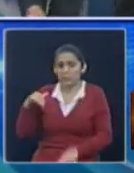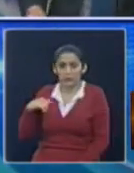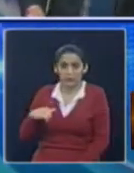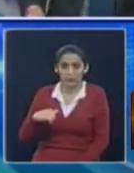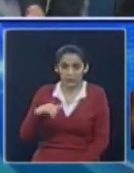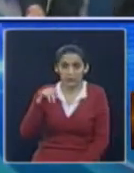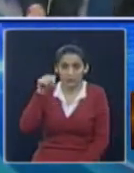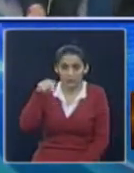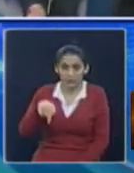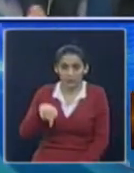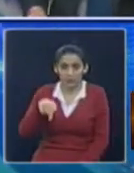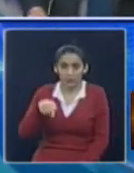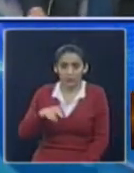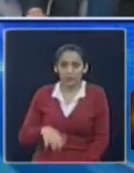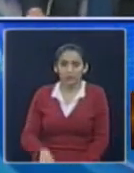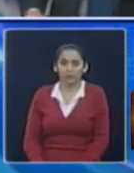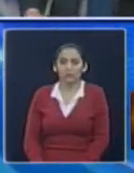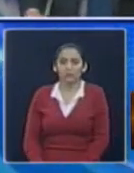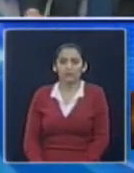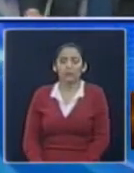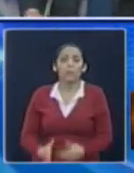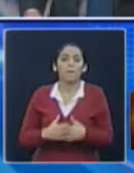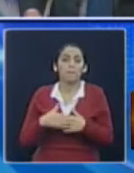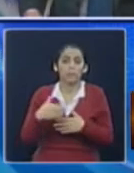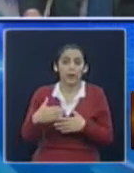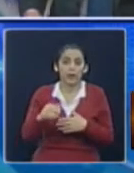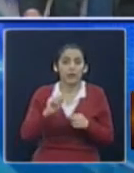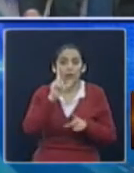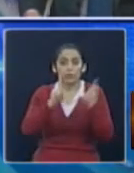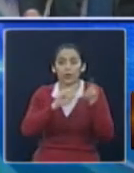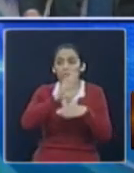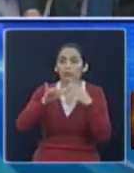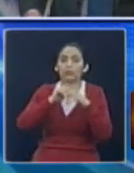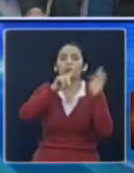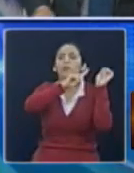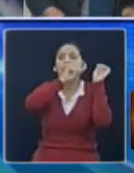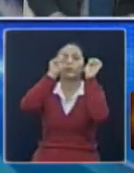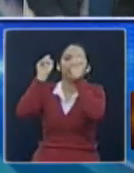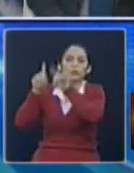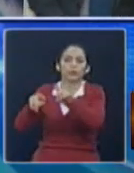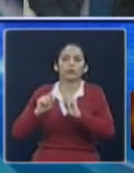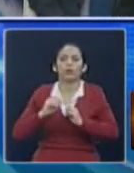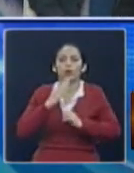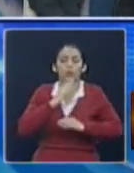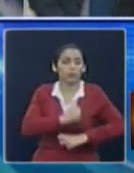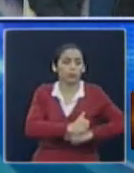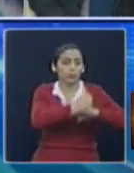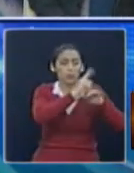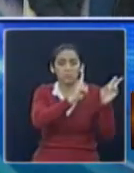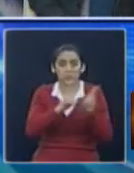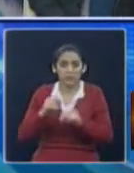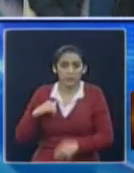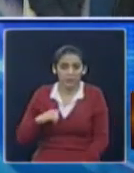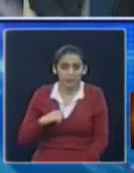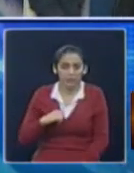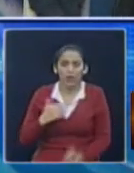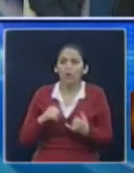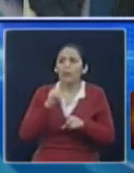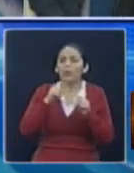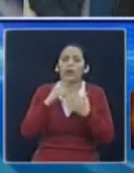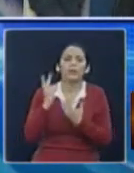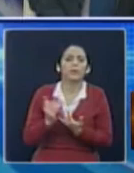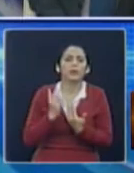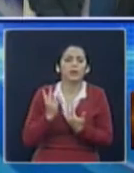en este momento de una consulta popular. En su momento habrá que llegar a la consulta popular. Pero el Ecuador no puede seguir esperando la consulta. No puede seguir en